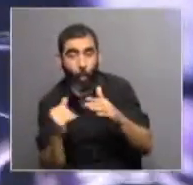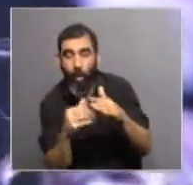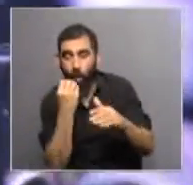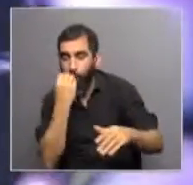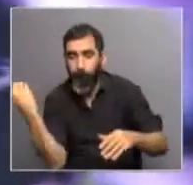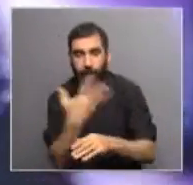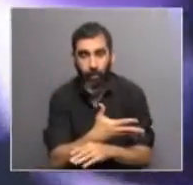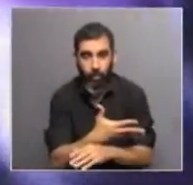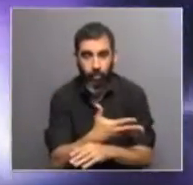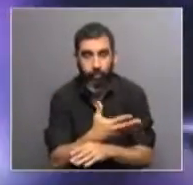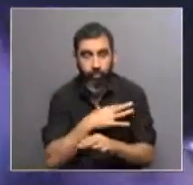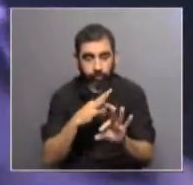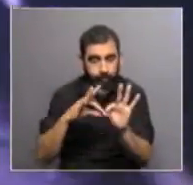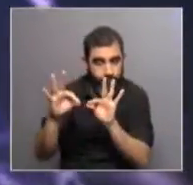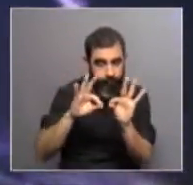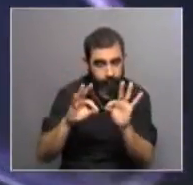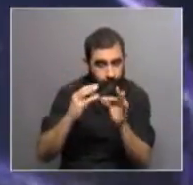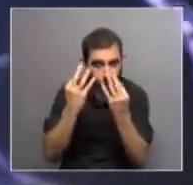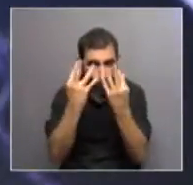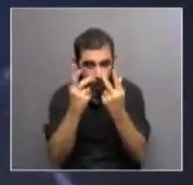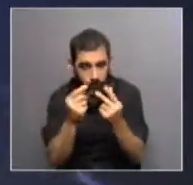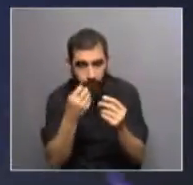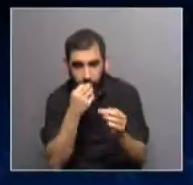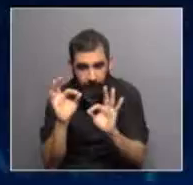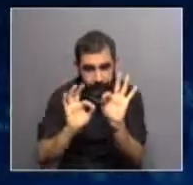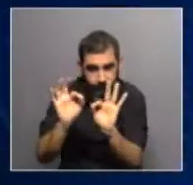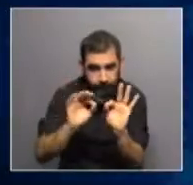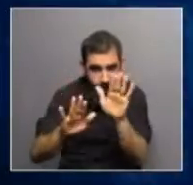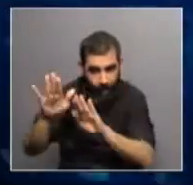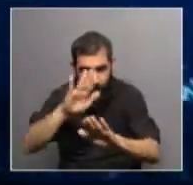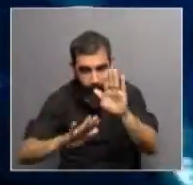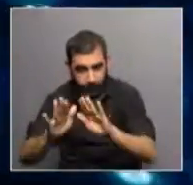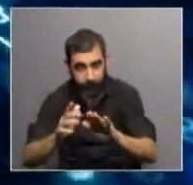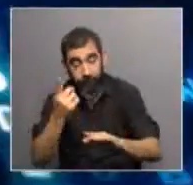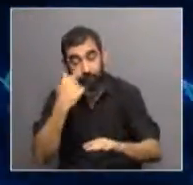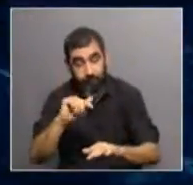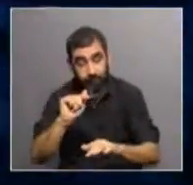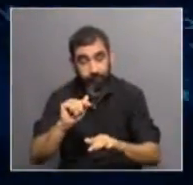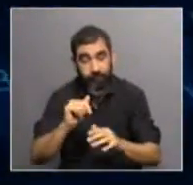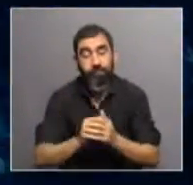guarda retocado, le hace Photoshop al recuerdo. Y